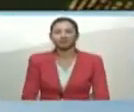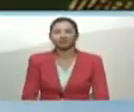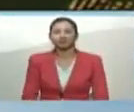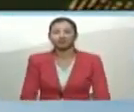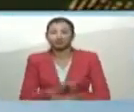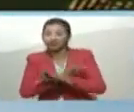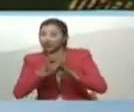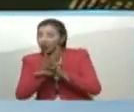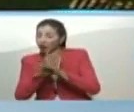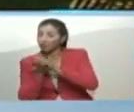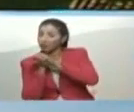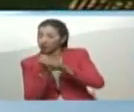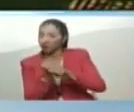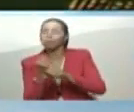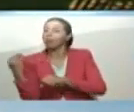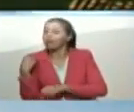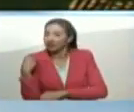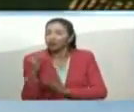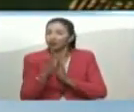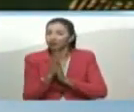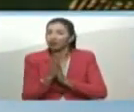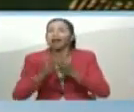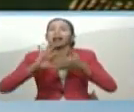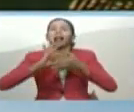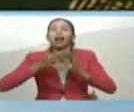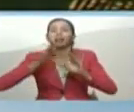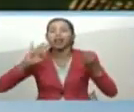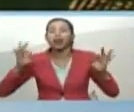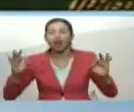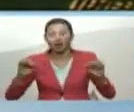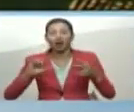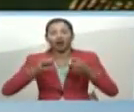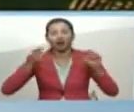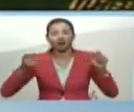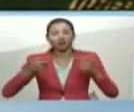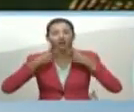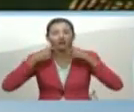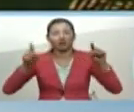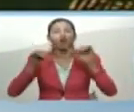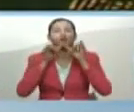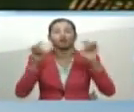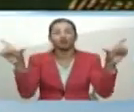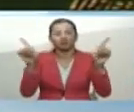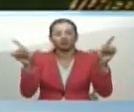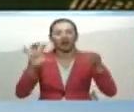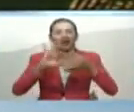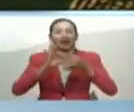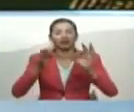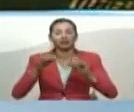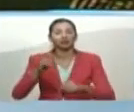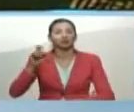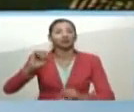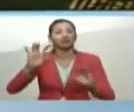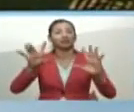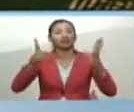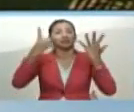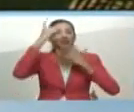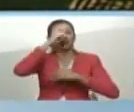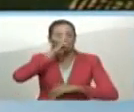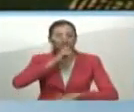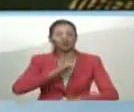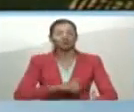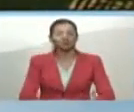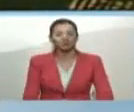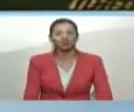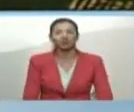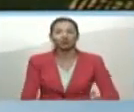me avisan. Yo quiero ponérselo en cadena al país, porque este video amerita, son 16 años de